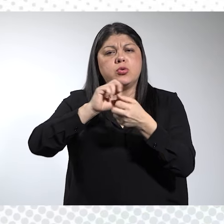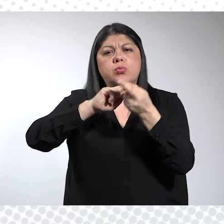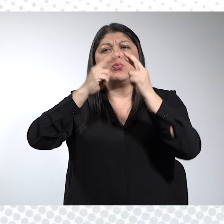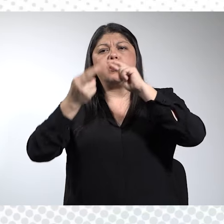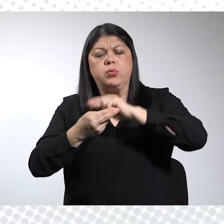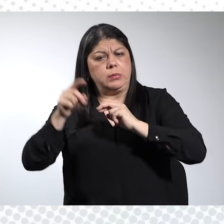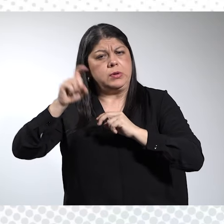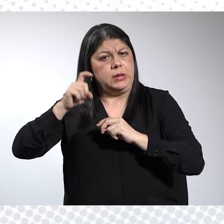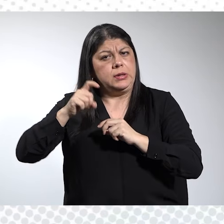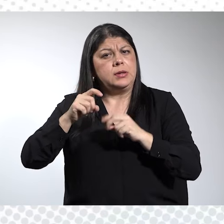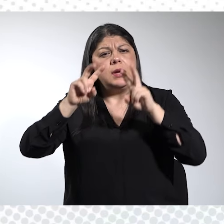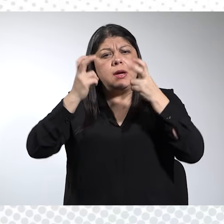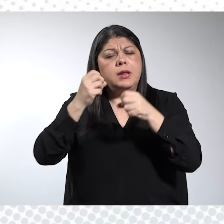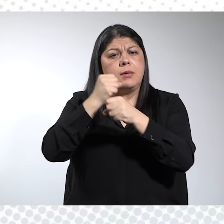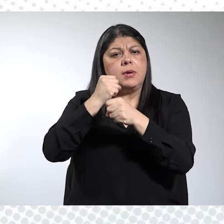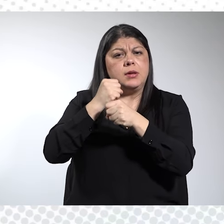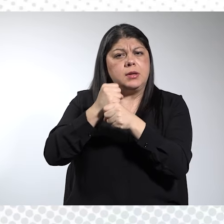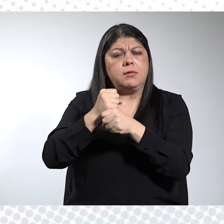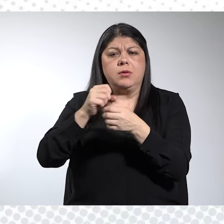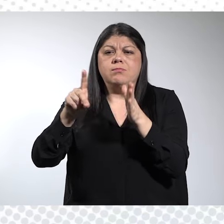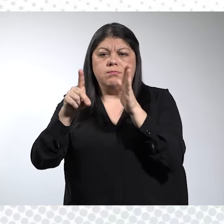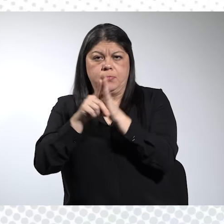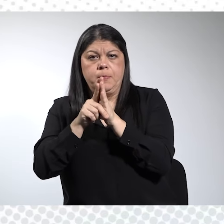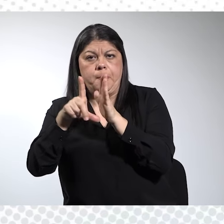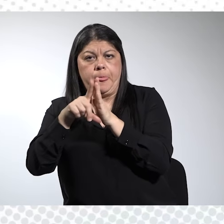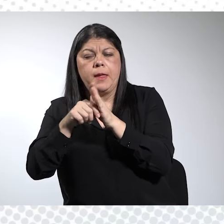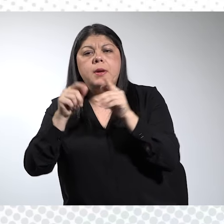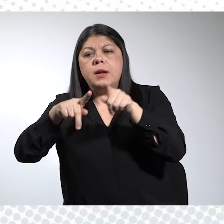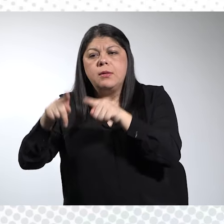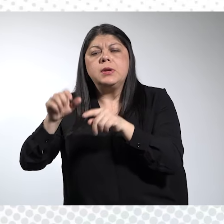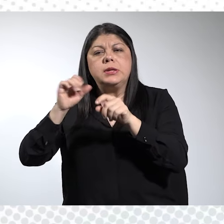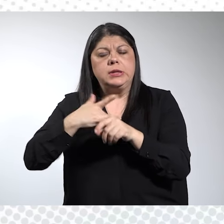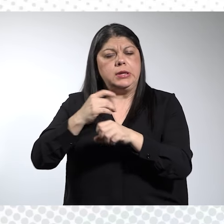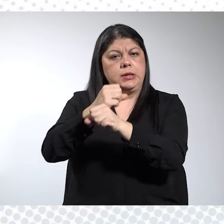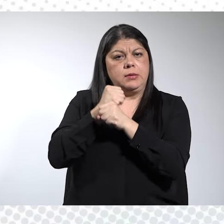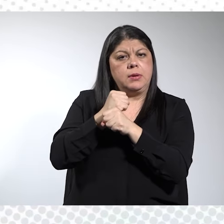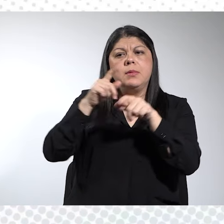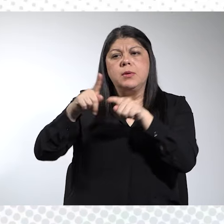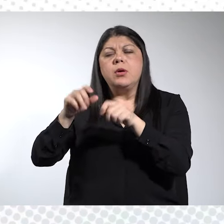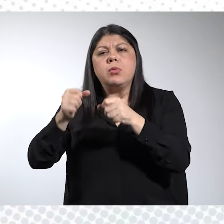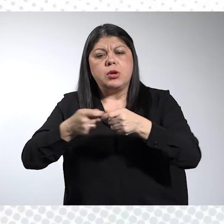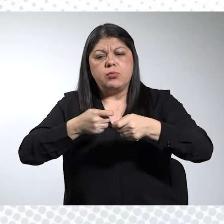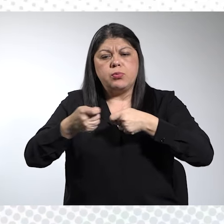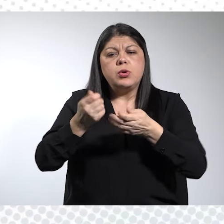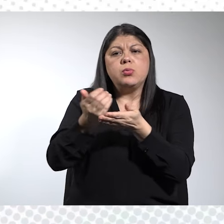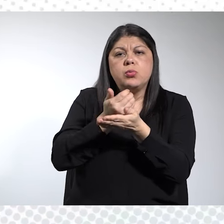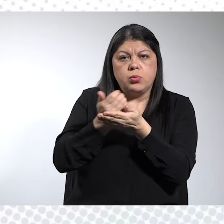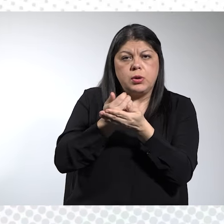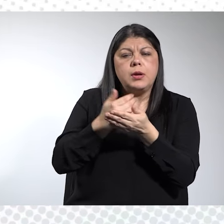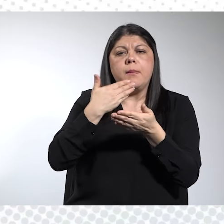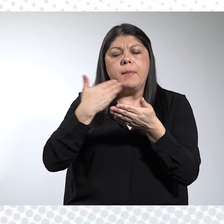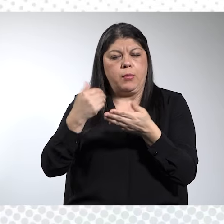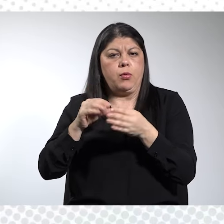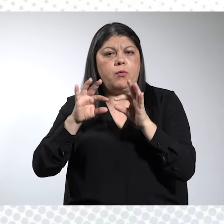las reformas necesarias en tema de trabajo legislativo para que esta población se sienta segura, para que puedan administrar sus recursos de